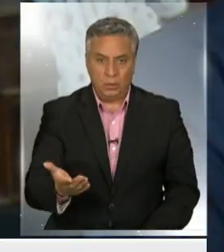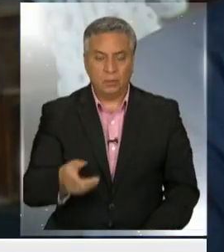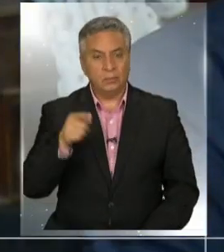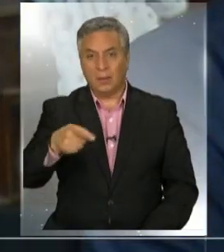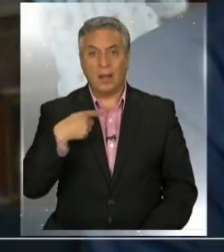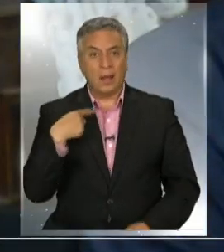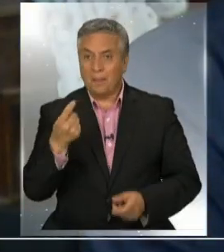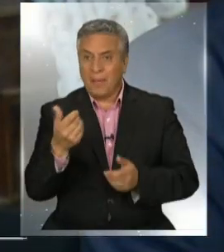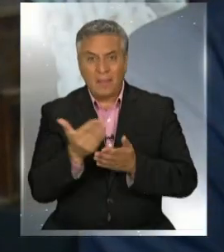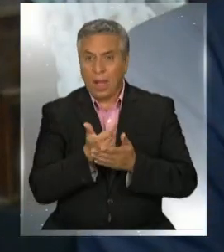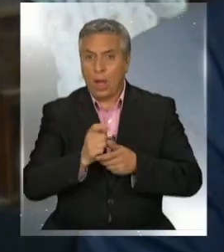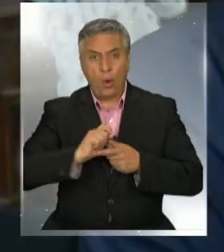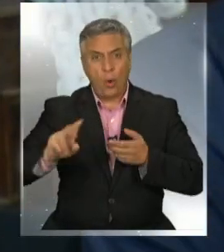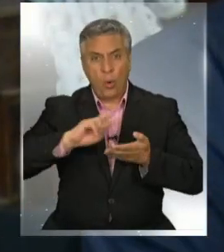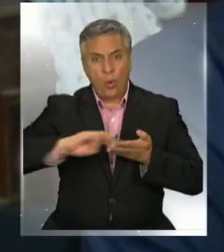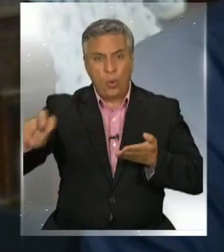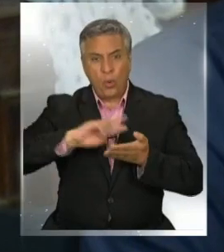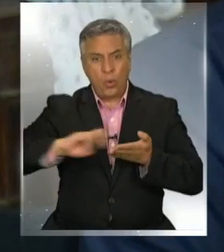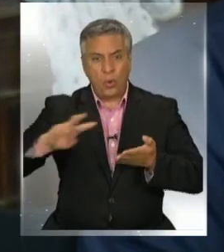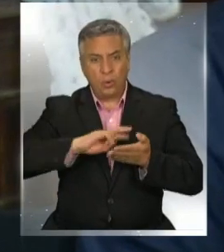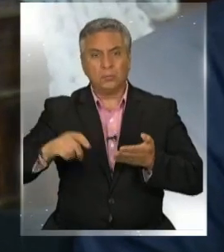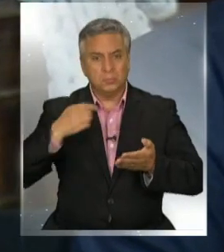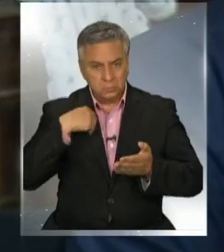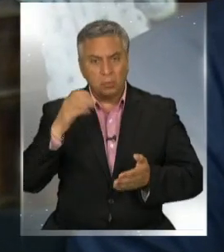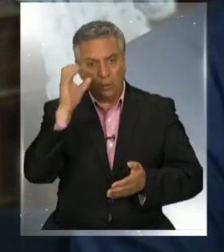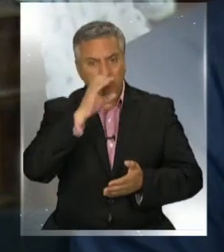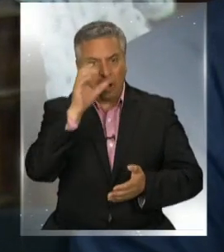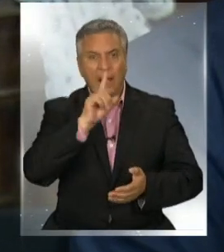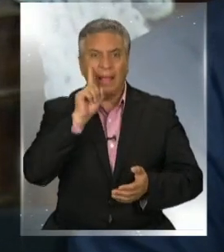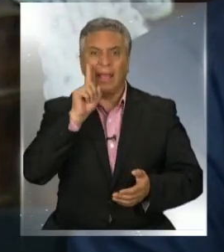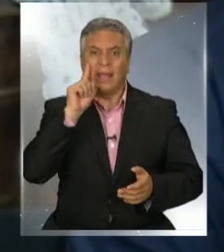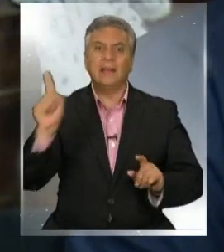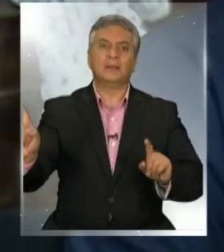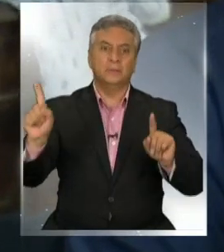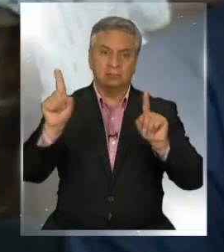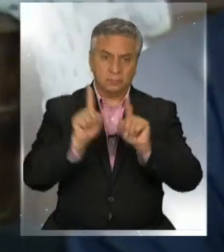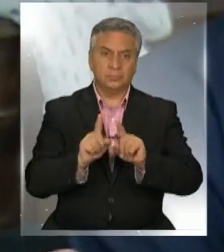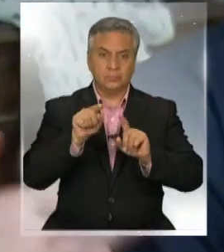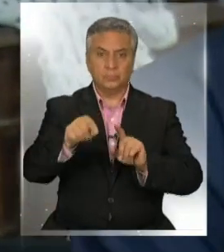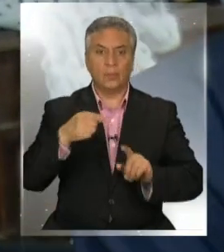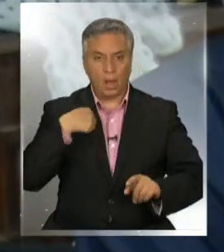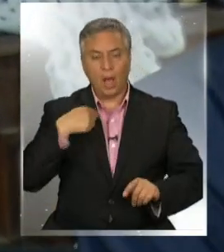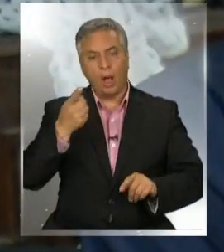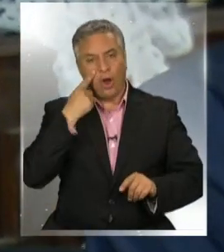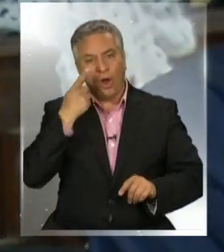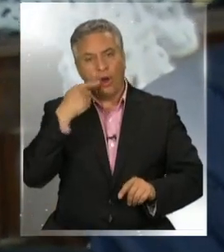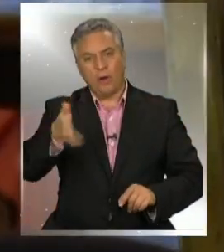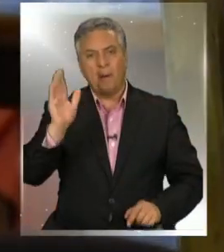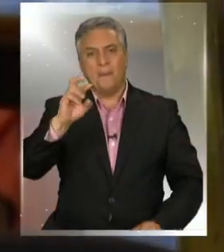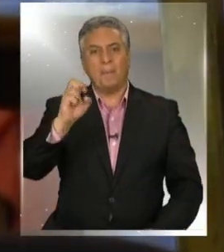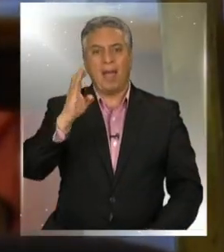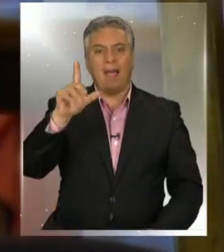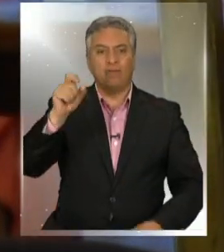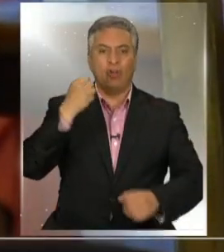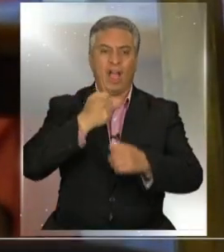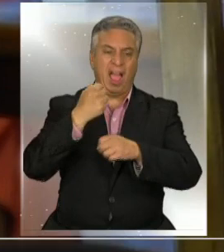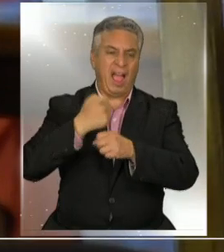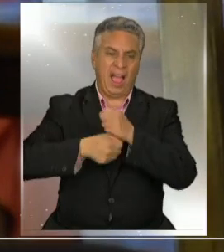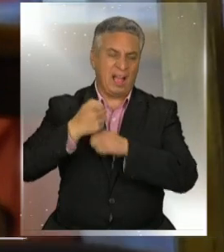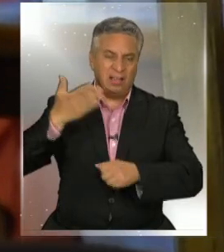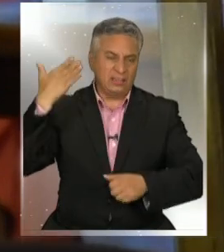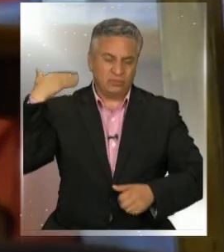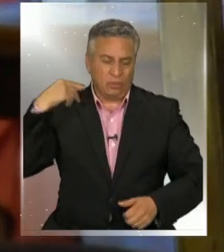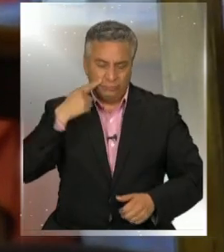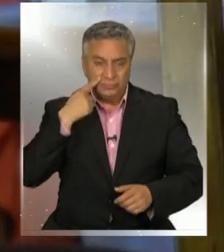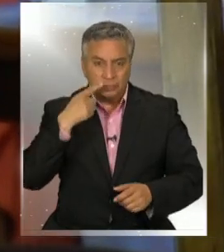plata y dije directamente, ¿sabes qué? Voy a empezar a buscar a alguien que viva. Ahí ya nos conocíamos con Pablo hace años. Nos juntamos, salimos